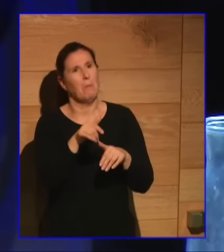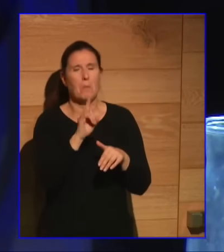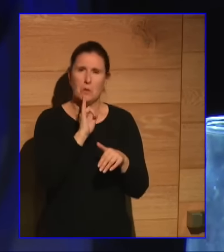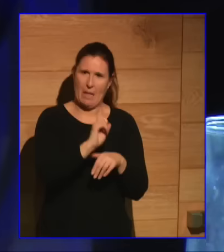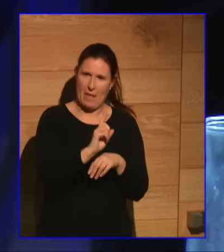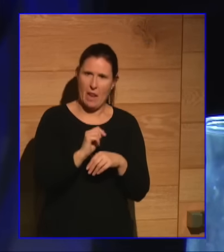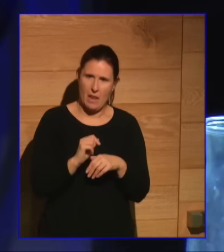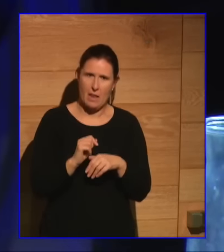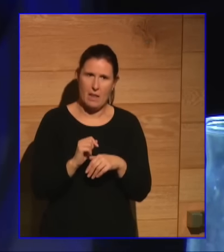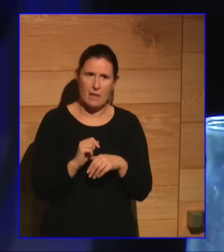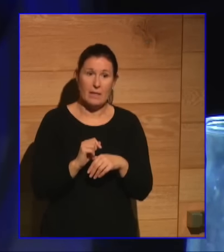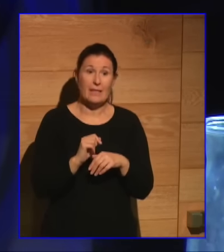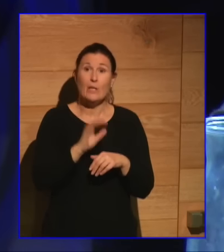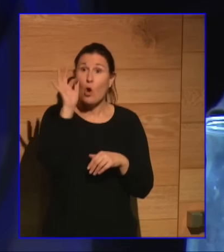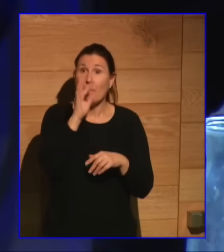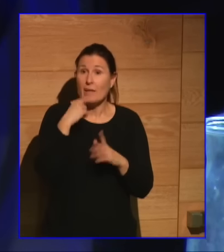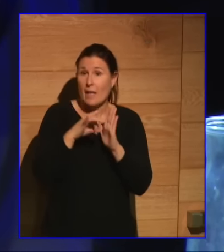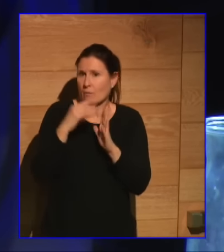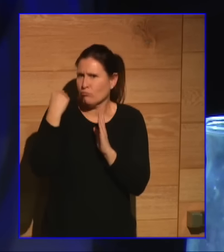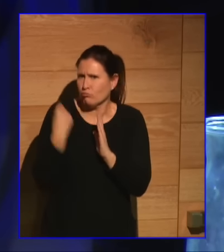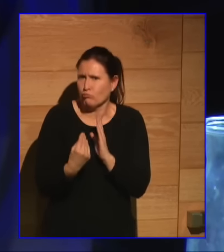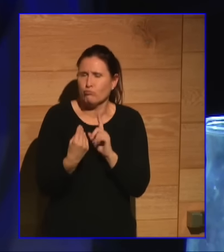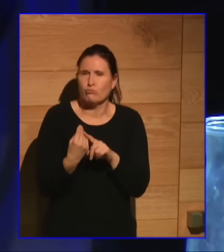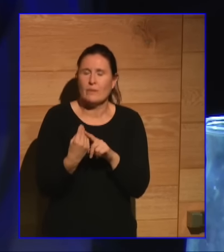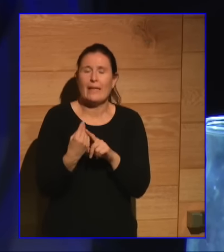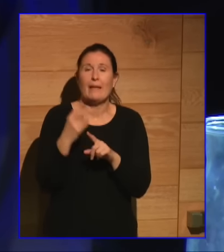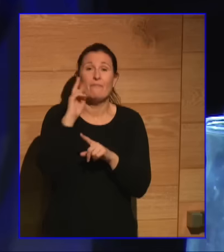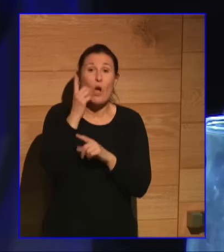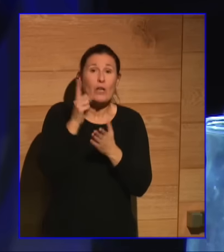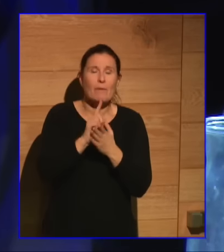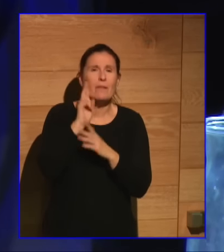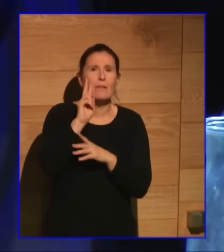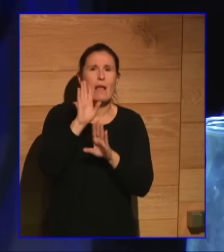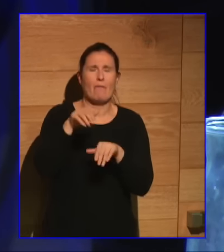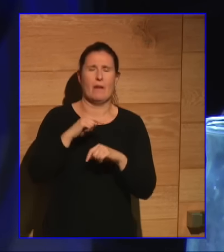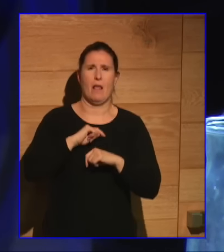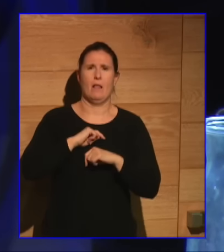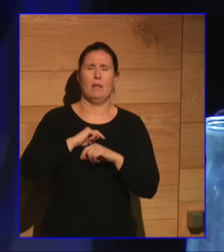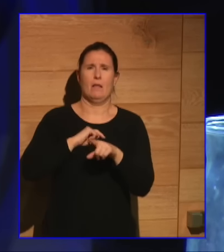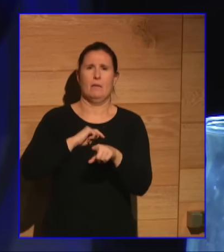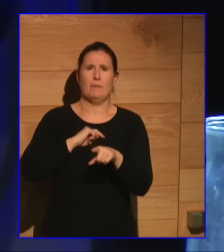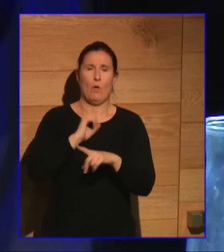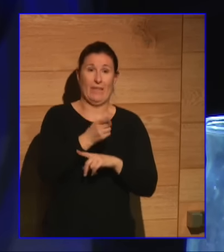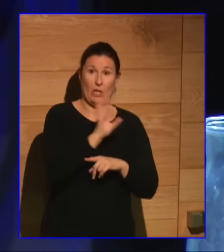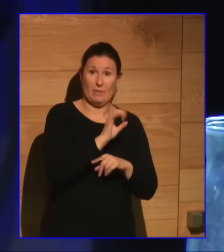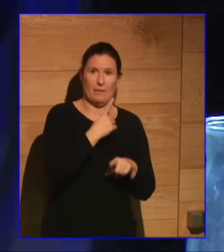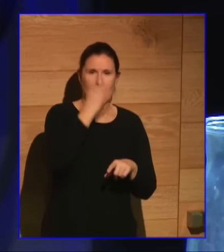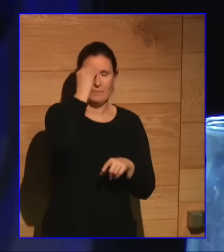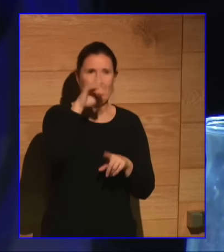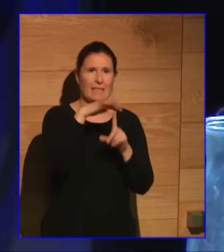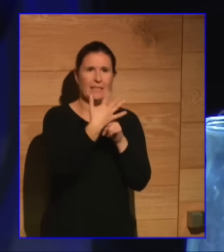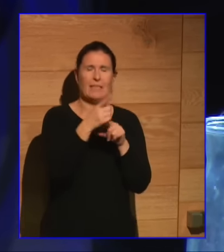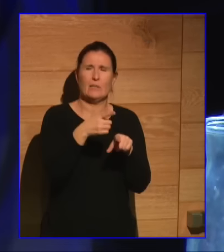Y con las buenas, lo que me ha pasado es que Spielberg es capaz de crear escenas